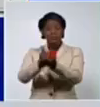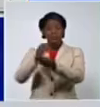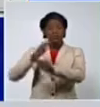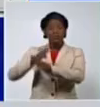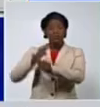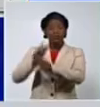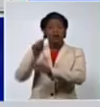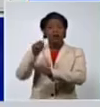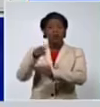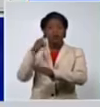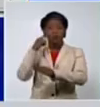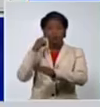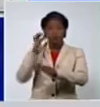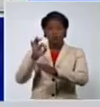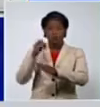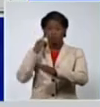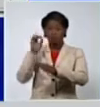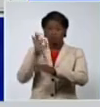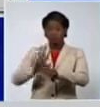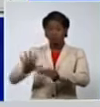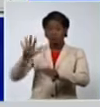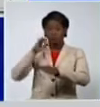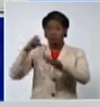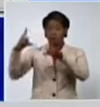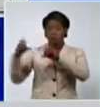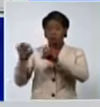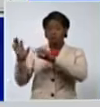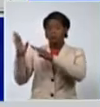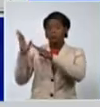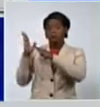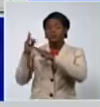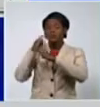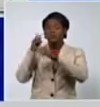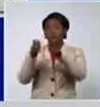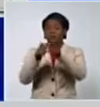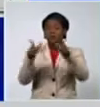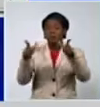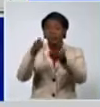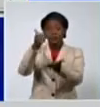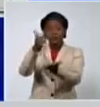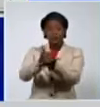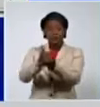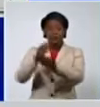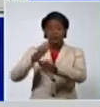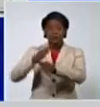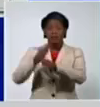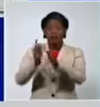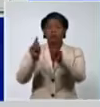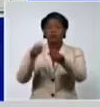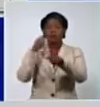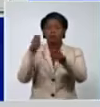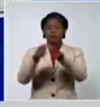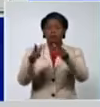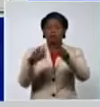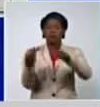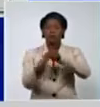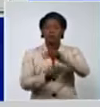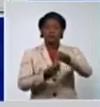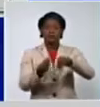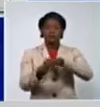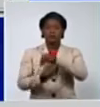ahí en el mapa, con la mayor transmisión de la enfermedad, pero que indiscutiblemente ha